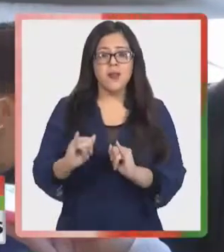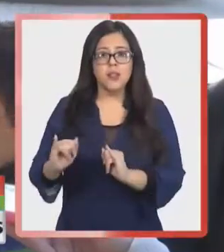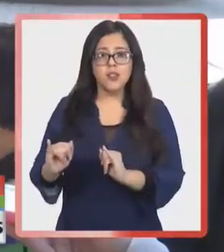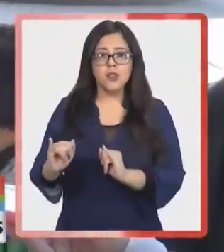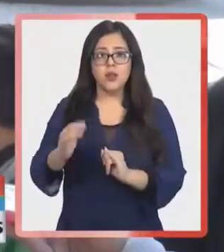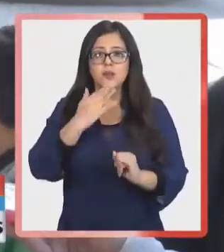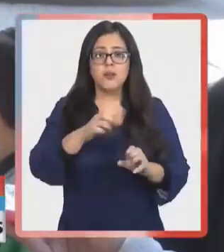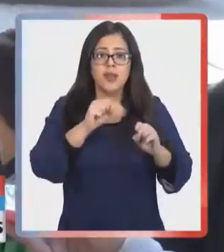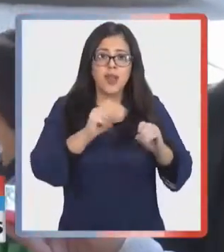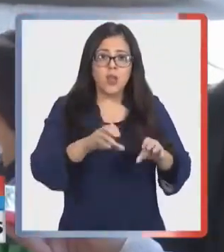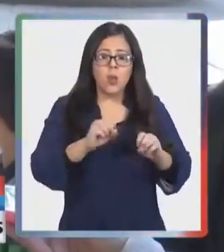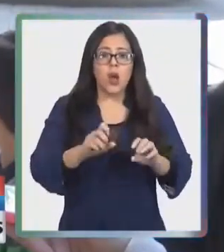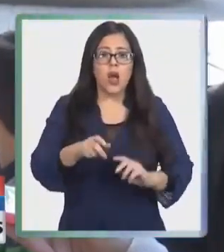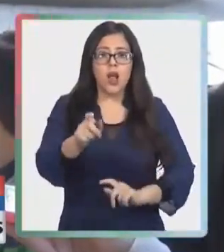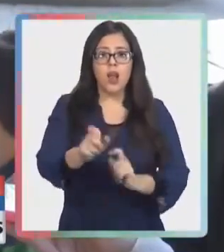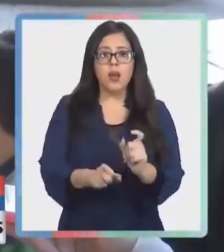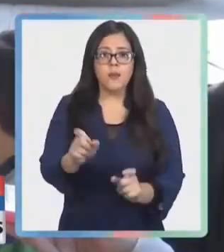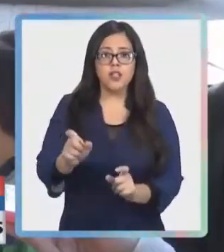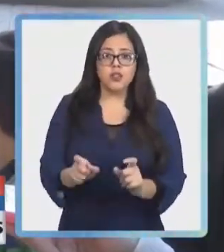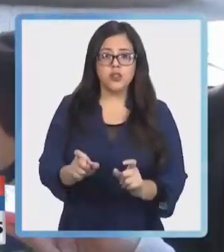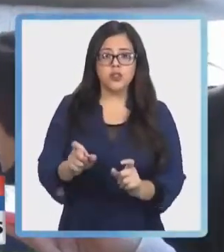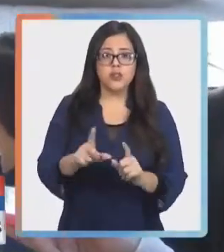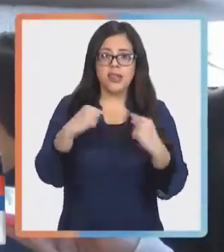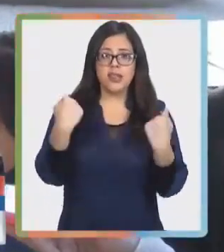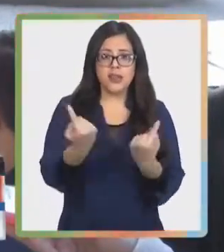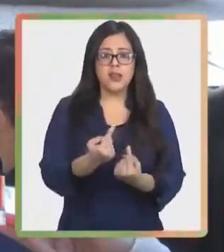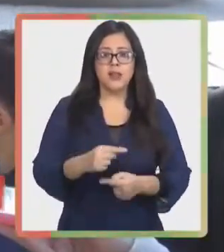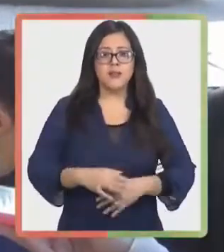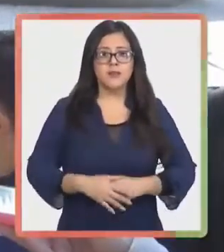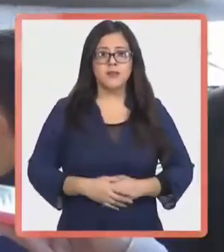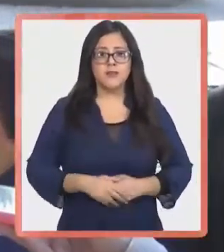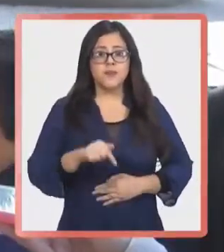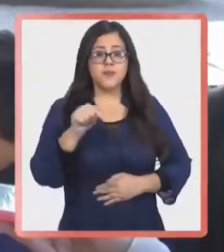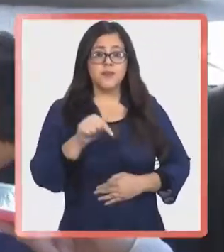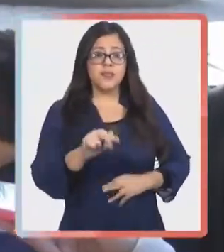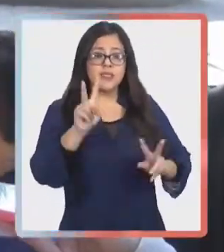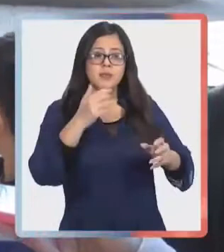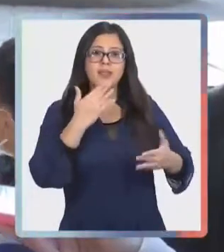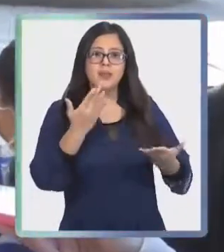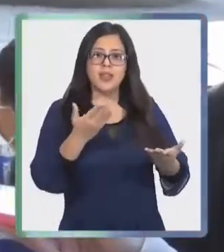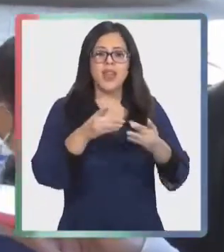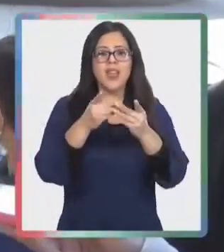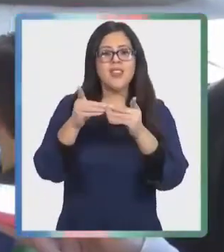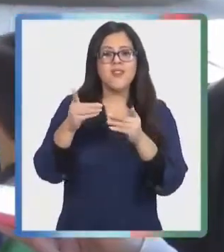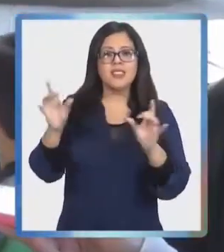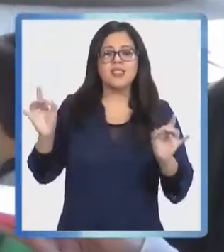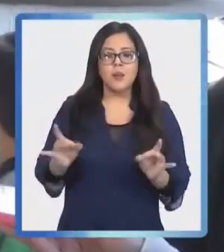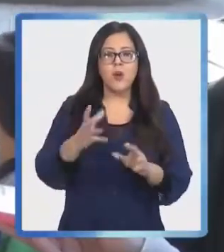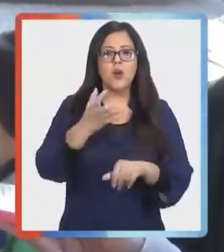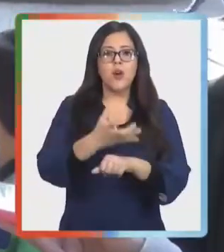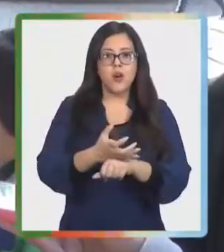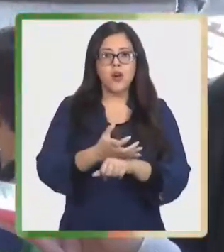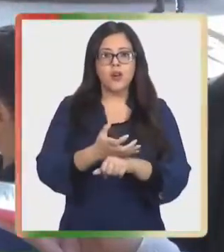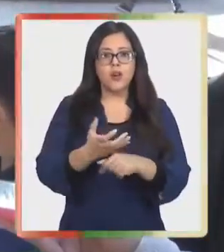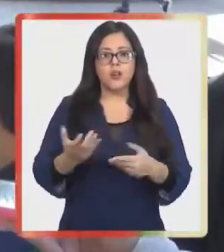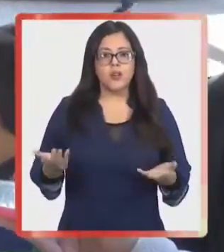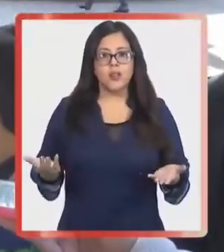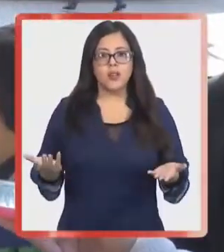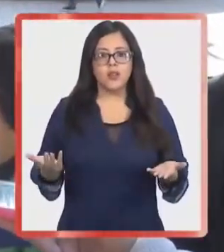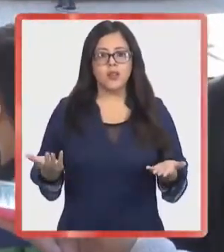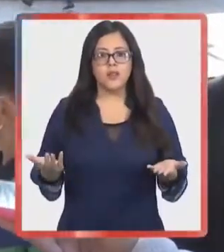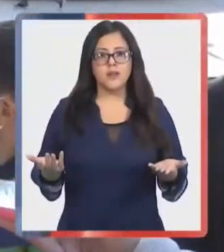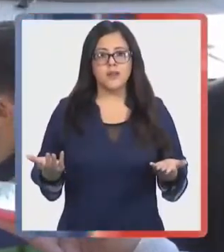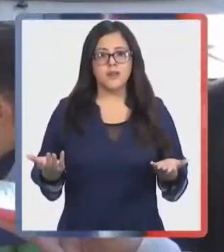se informe, que se socioeduque a la población en general sobre este tema y sobre la diversidad que puede existir, en